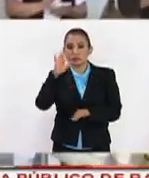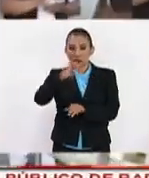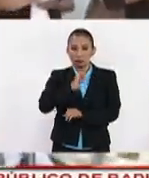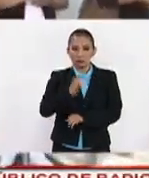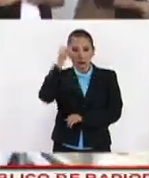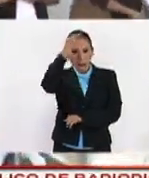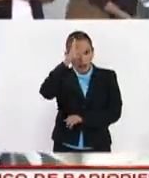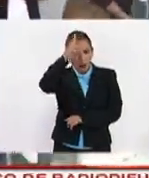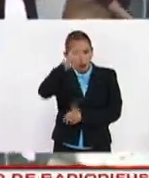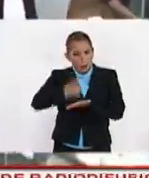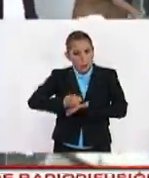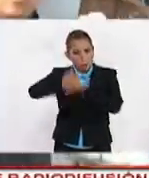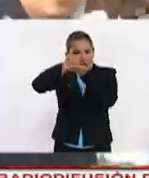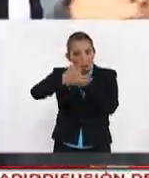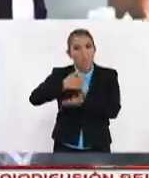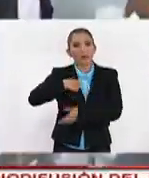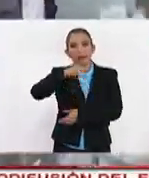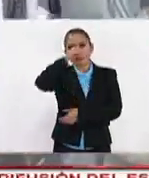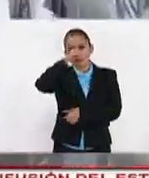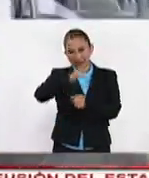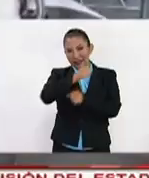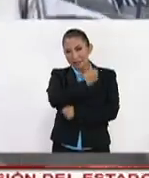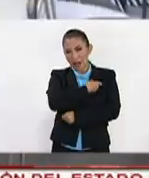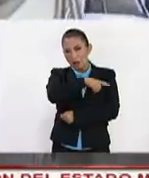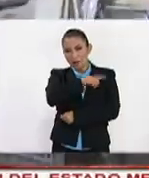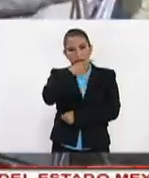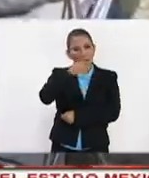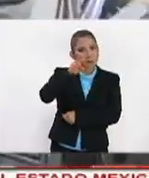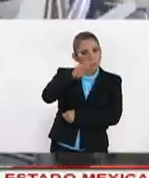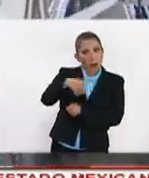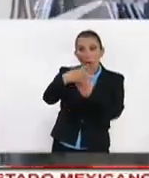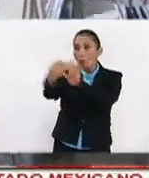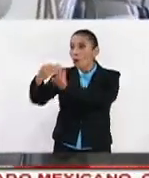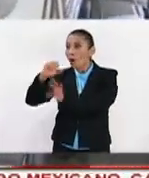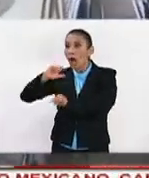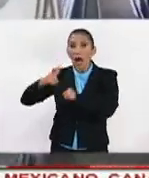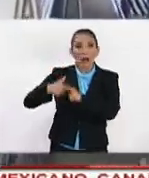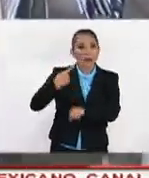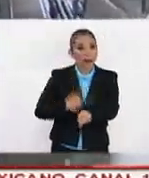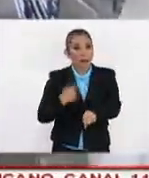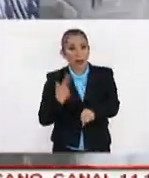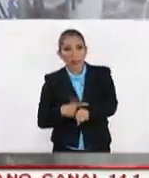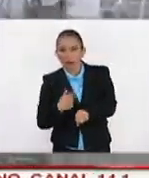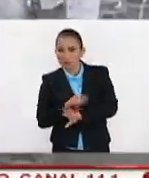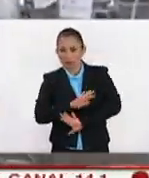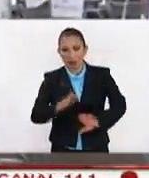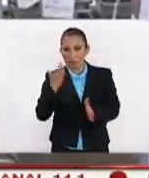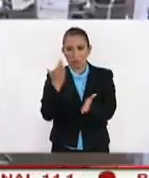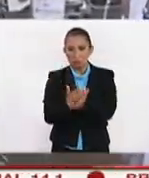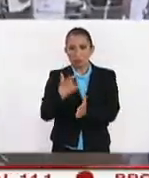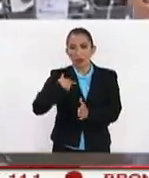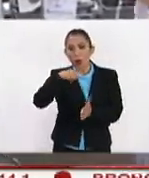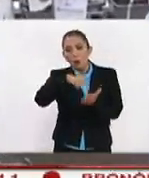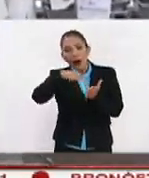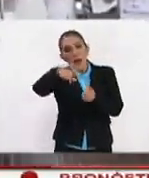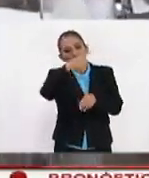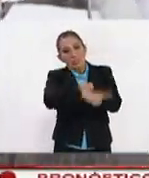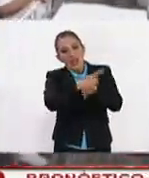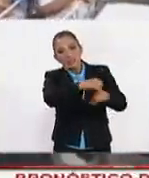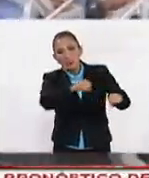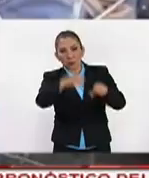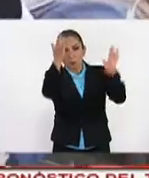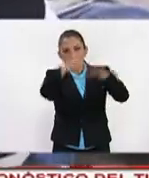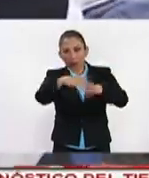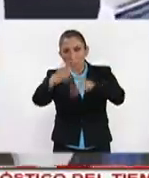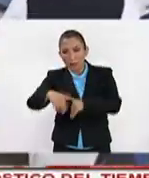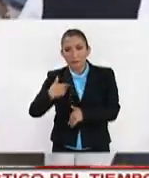intervenciones psicológicas. La Secretaría precisó que no se han registrado brotes epidémicos de enfermedades transmisibles en las zonas afectadas por los